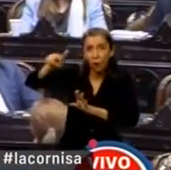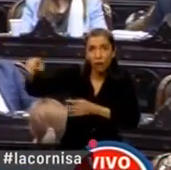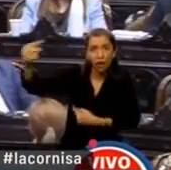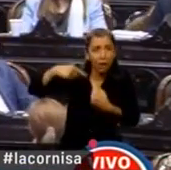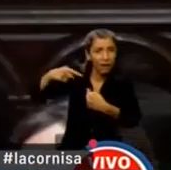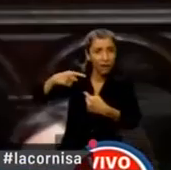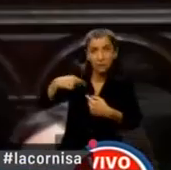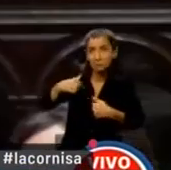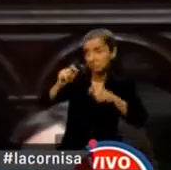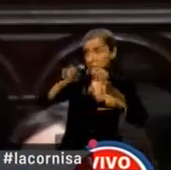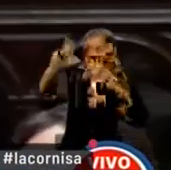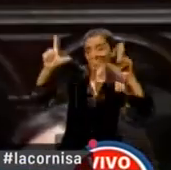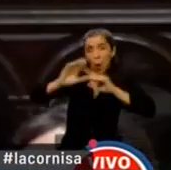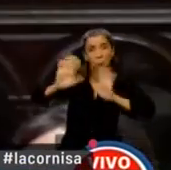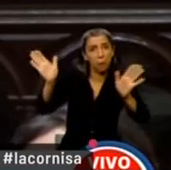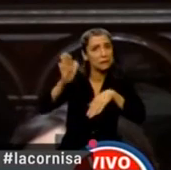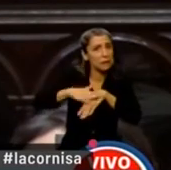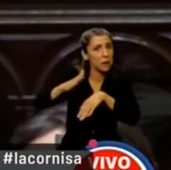Solo escuché,